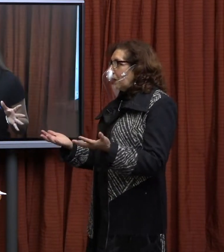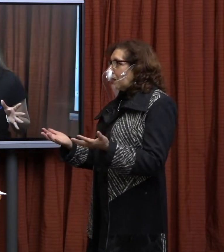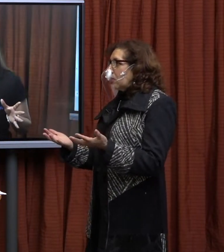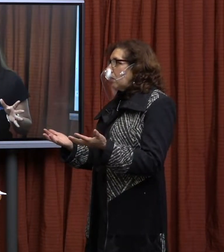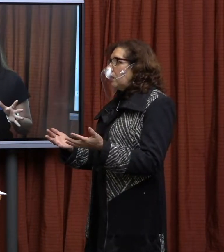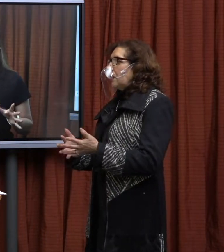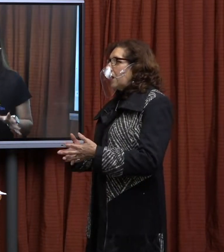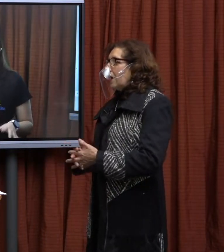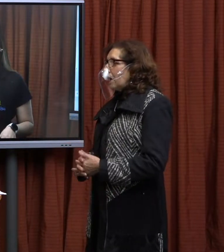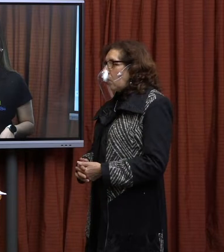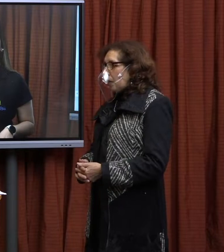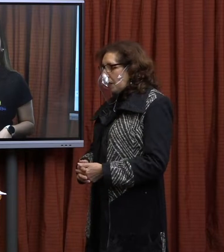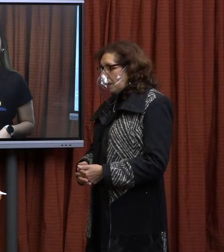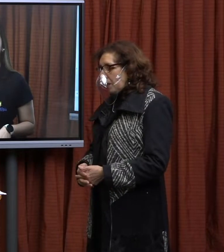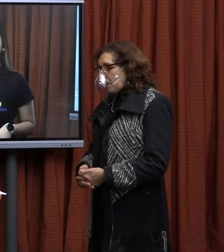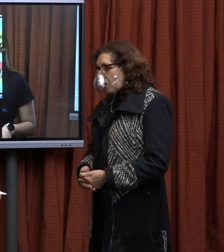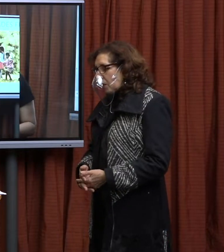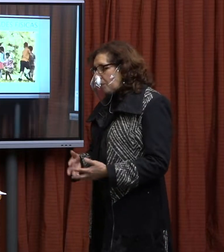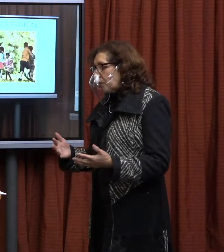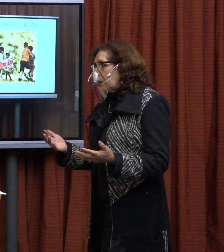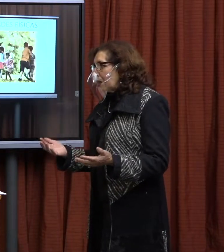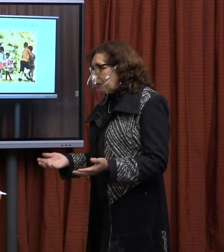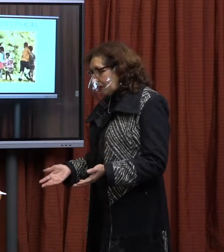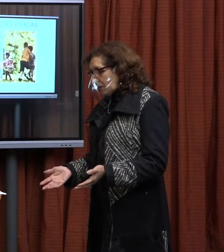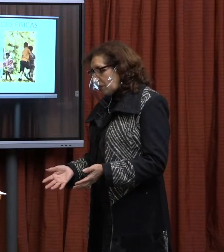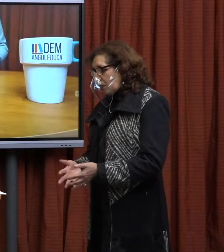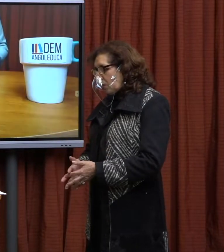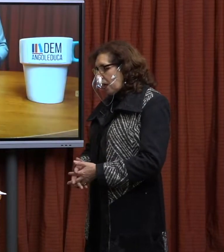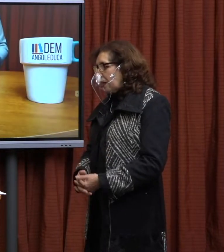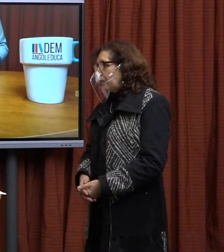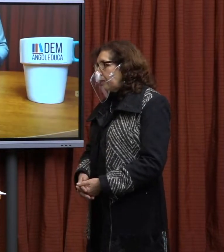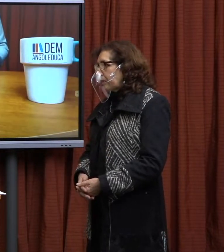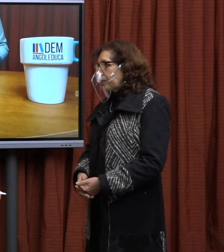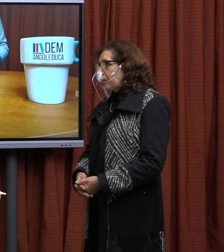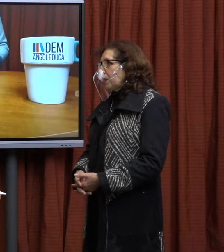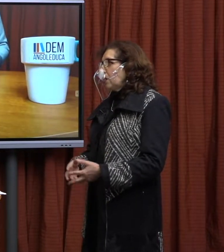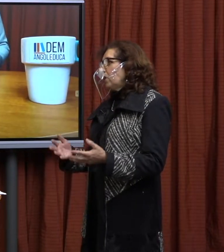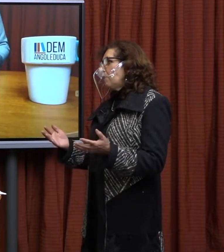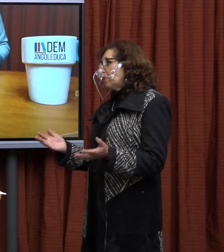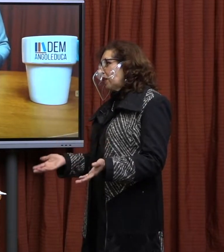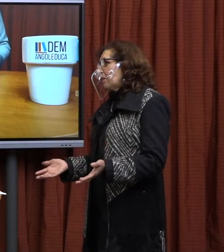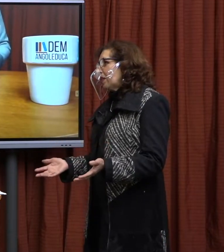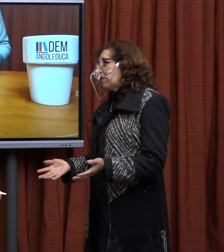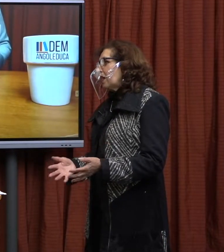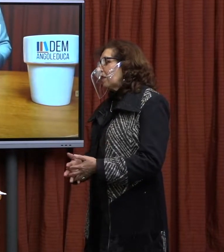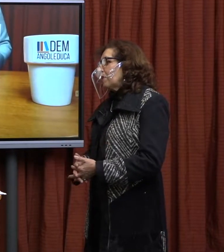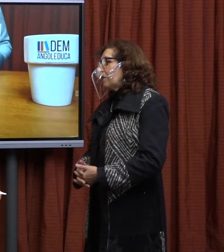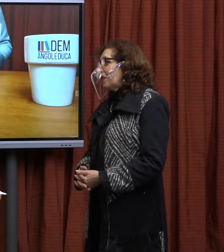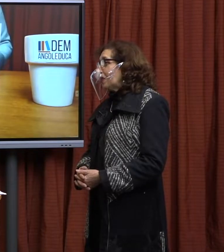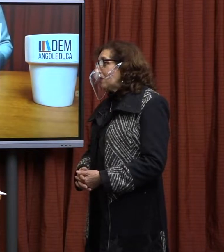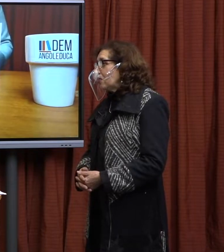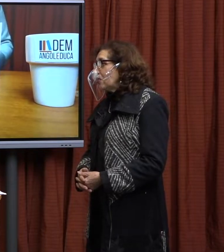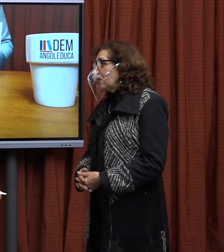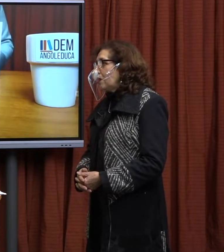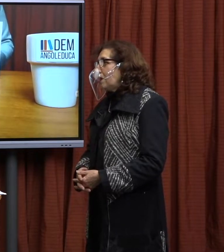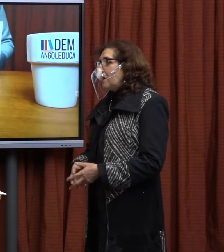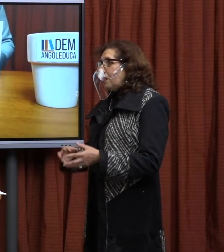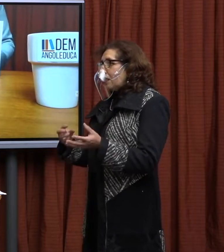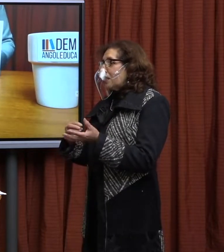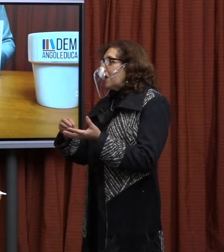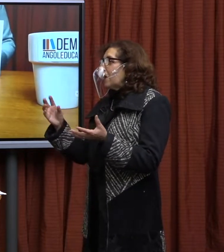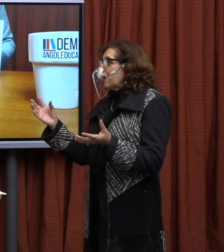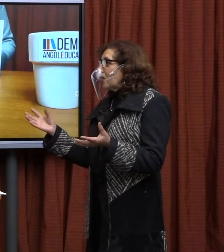implementación en las escuelas con el programa de alimentación escolar, con el programa de becas de mantención,